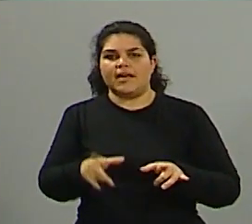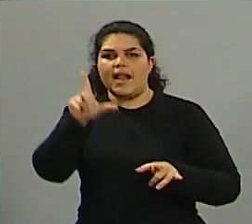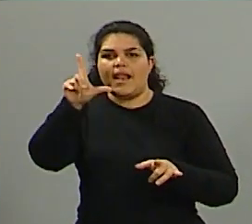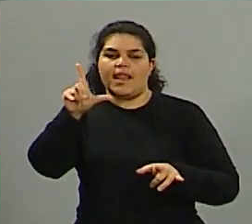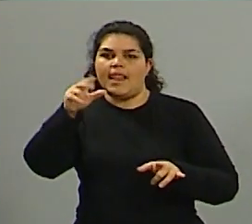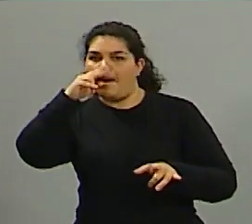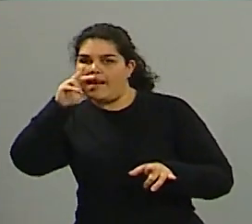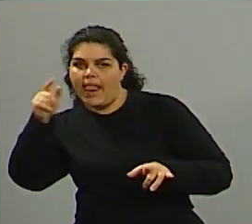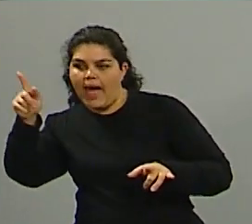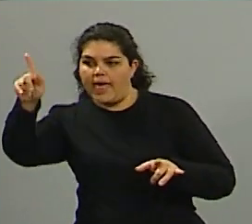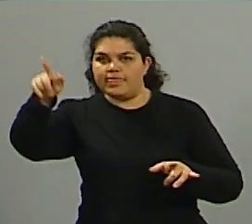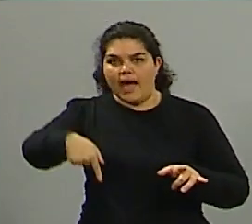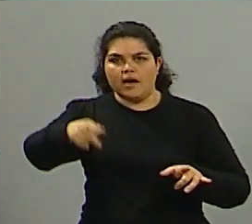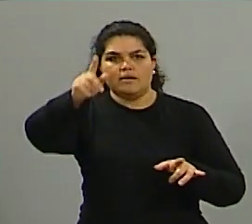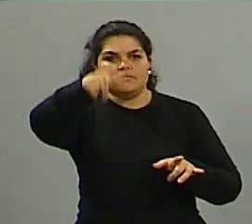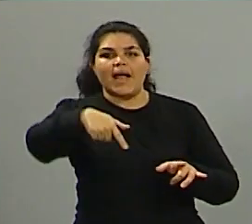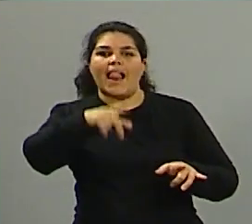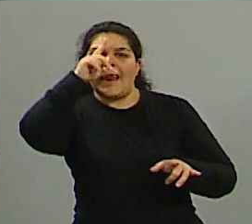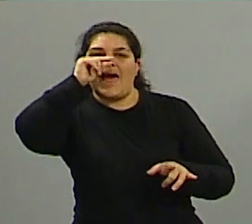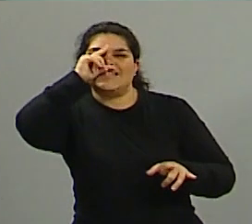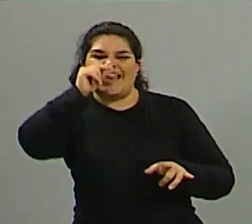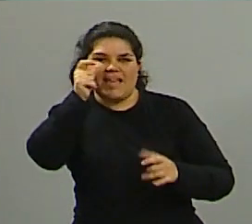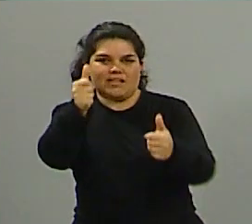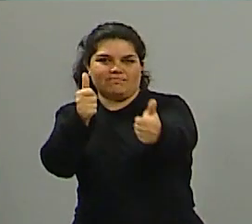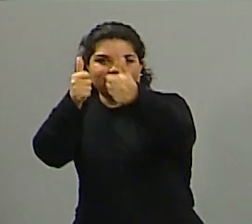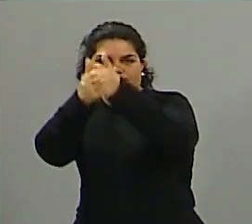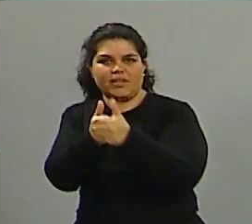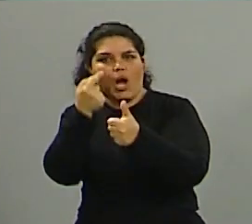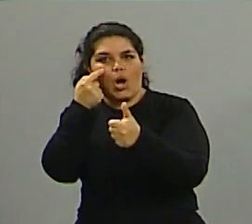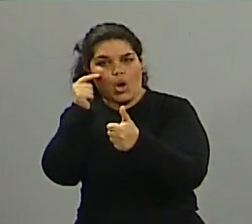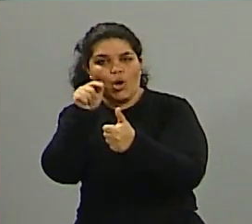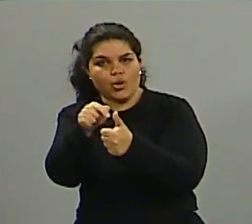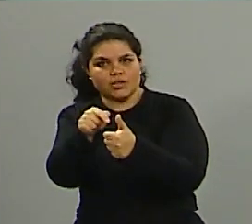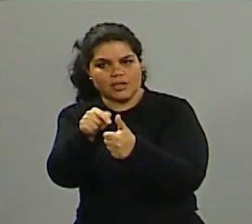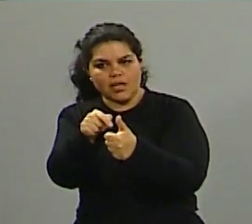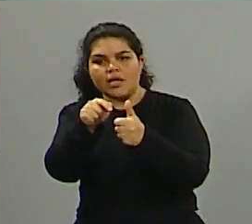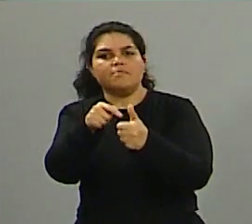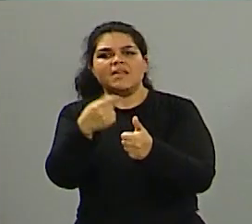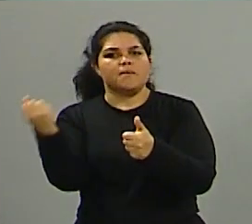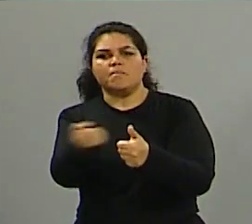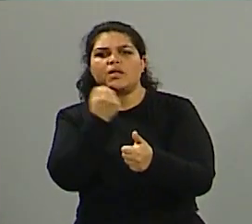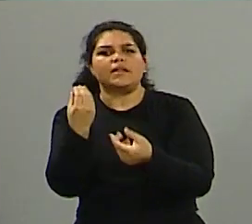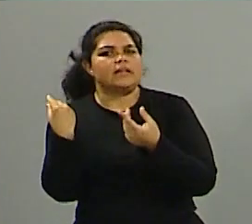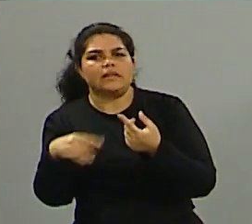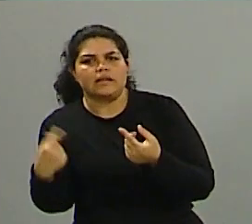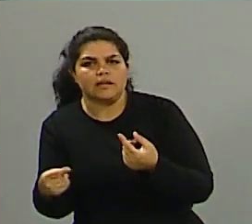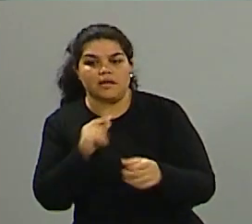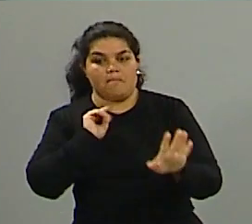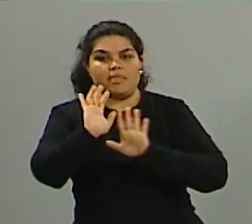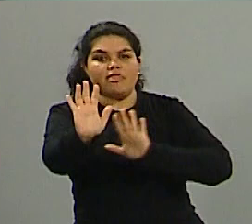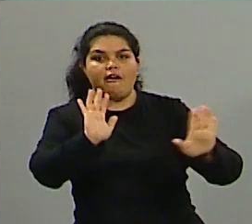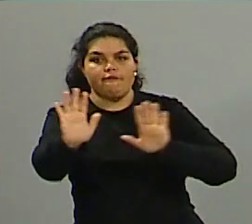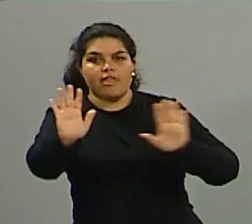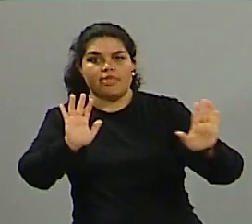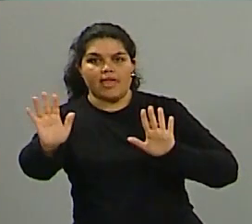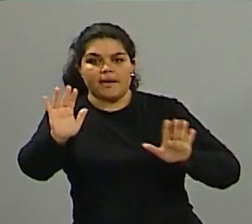Heras, se suma y empiezan a conformar lo que después, digamos, ahí está el gen de inicio del Ejército de los Andes. Y un poco